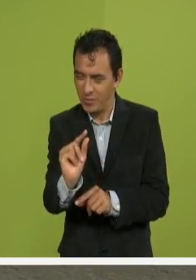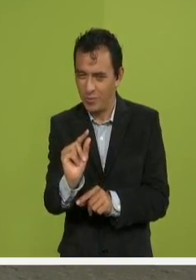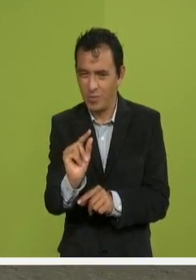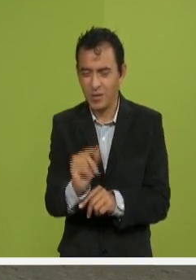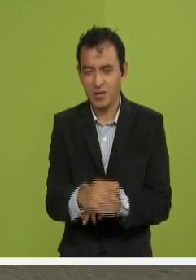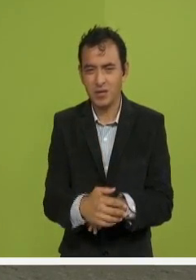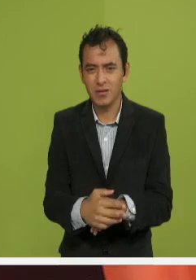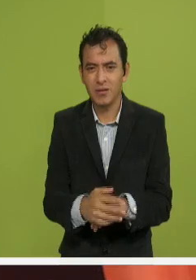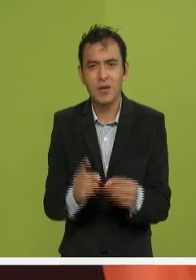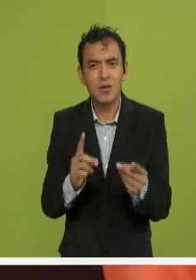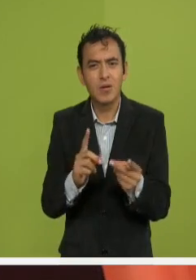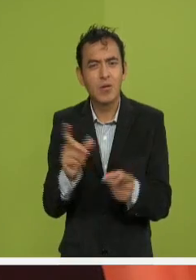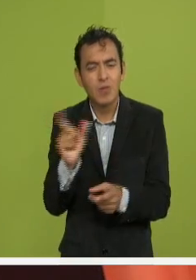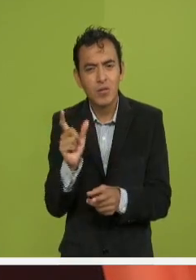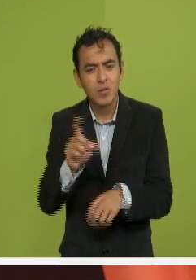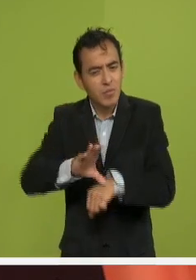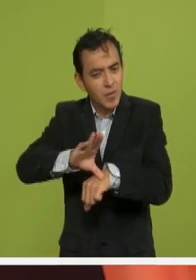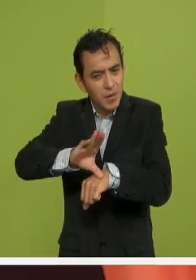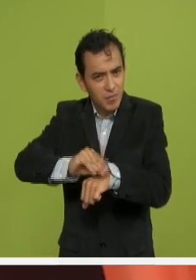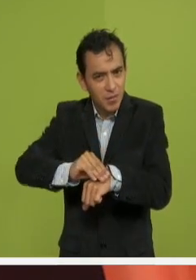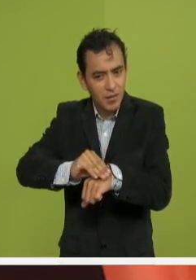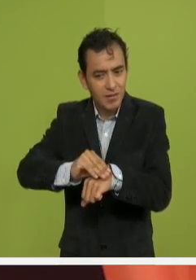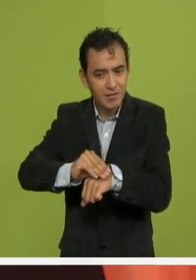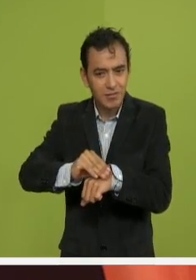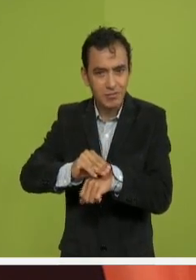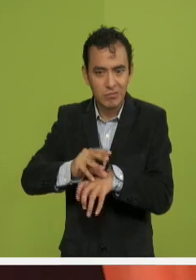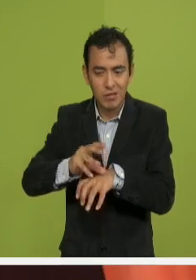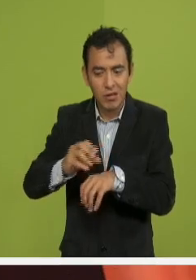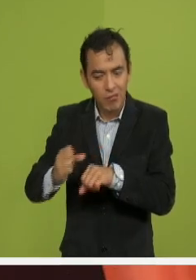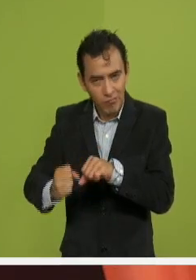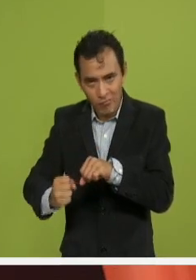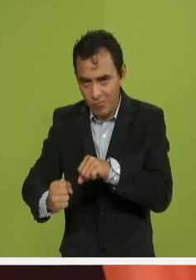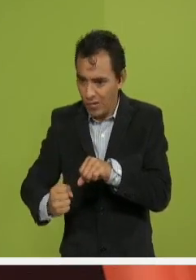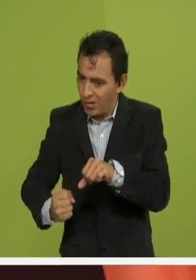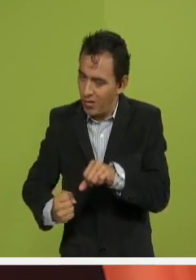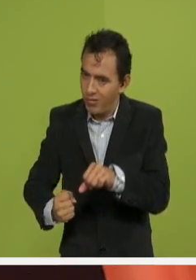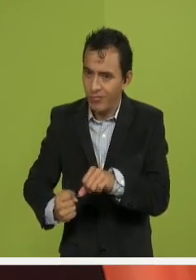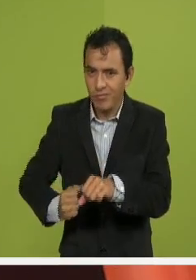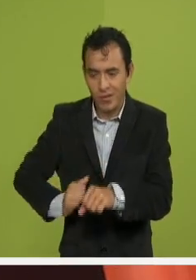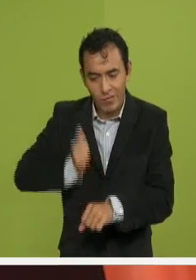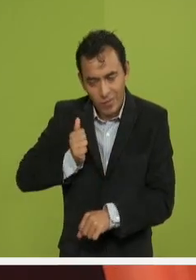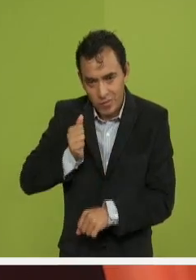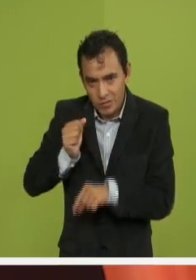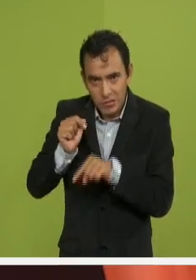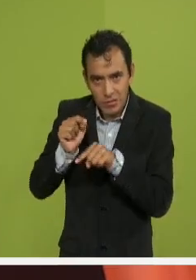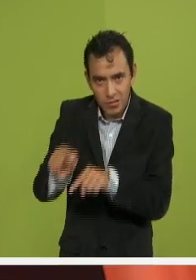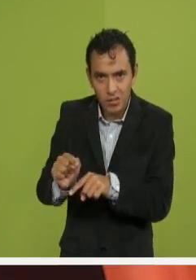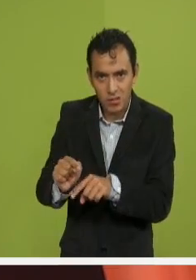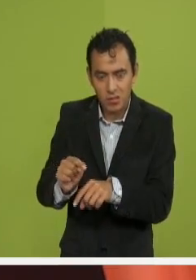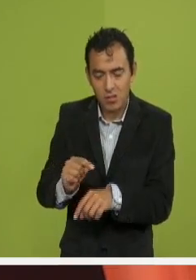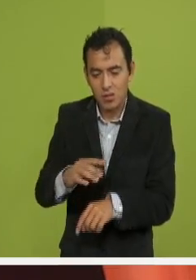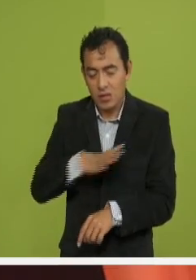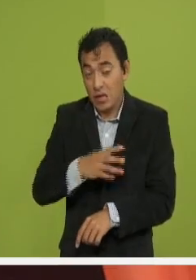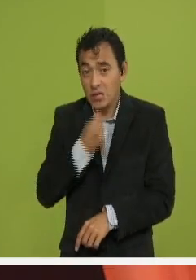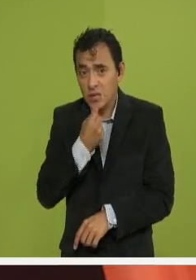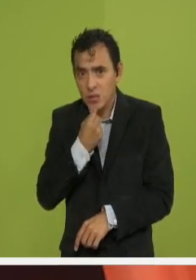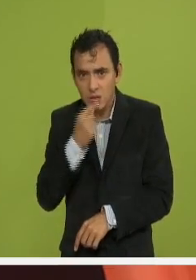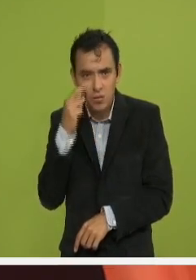de permitir ser explotado. Claro. Y si hay niños o niñas, por ejemplo, que nos están